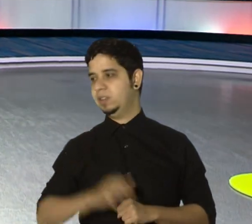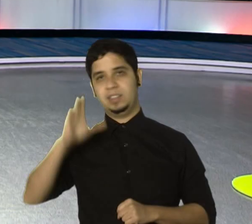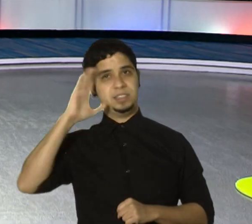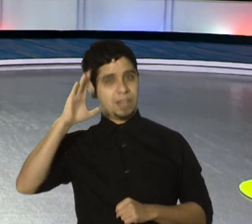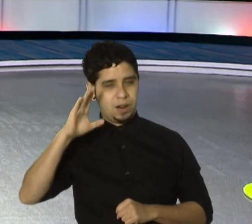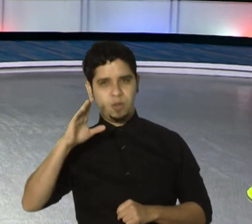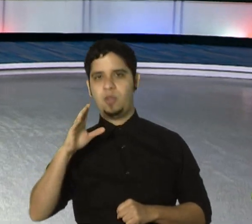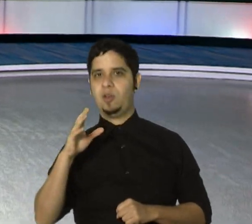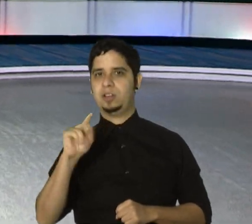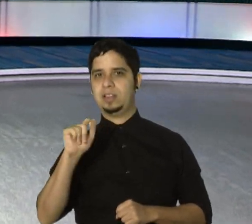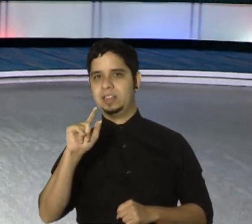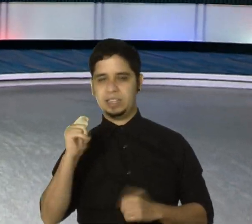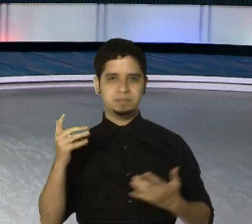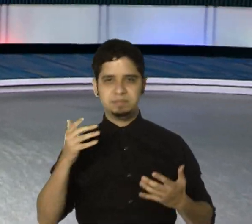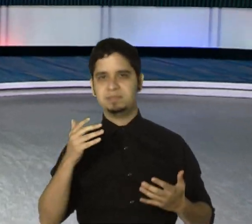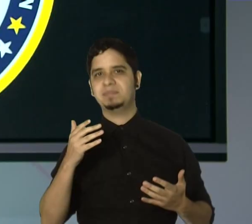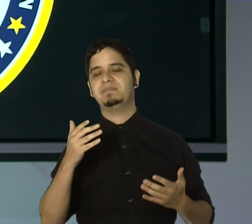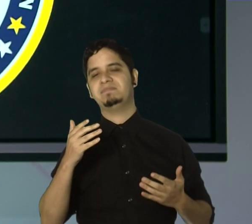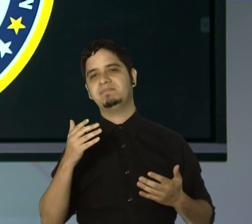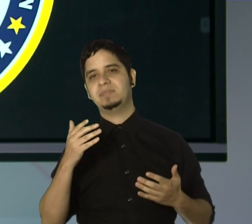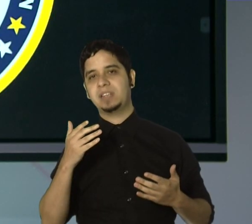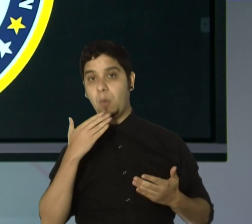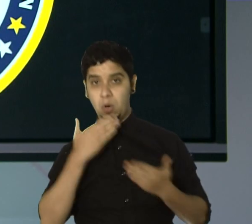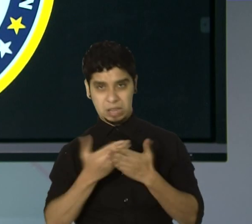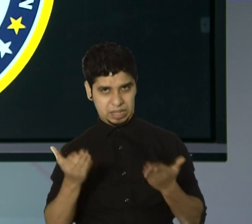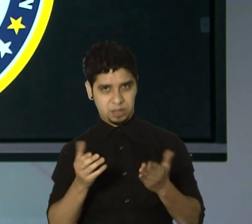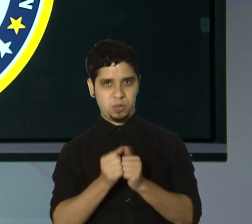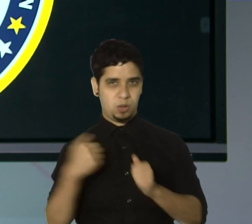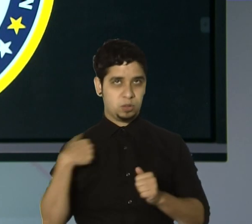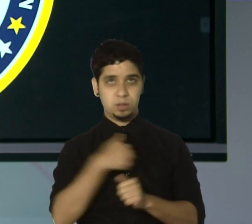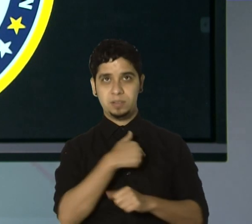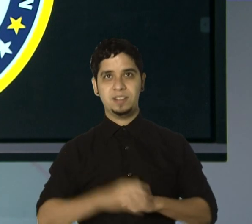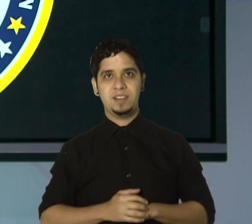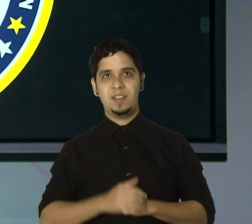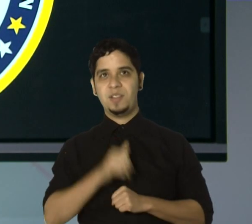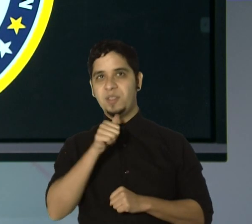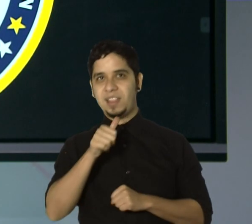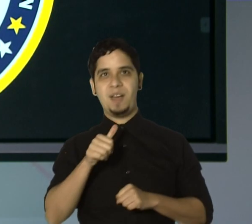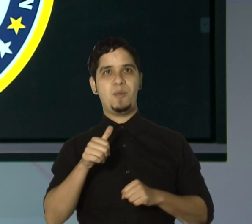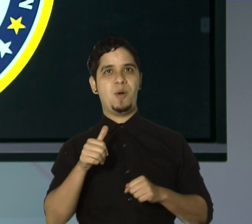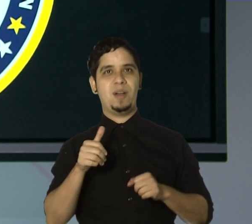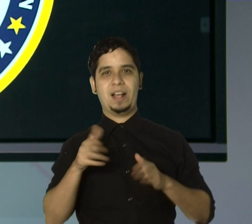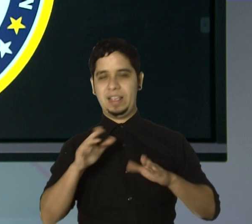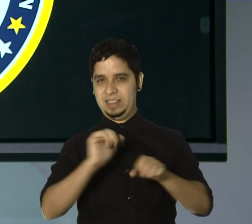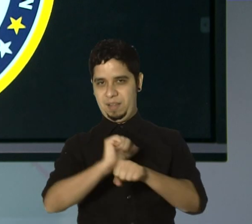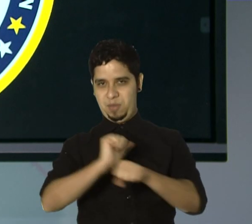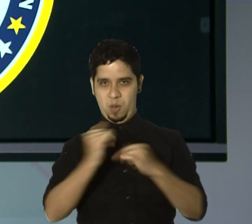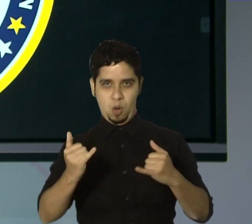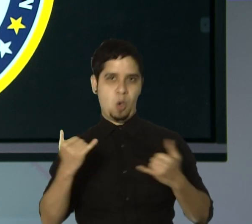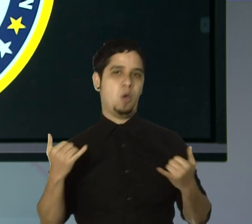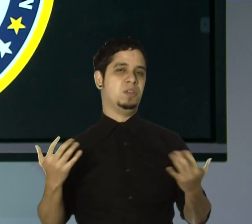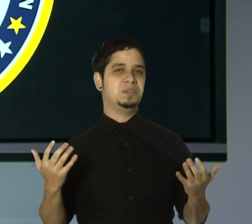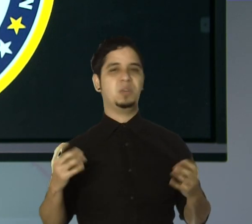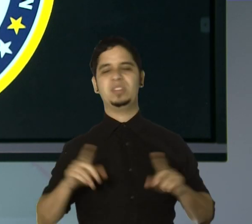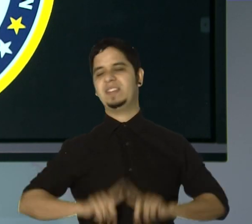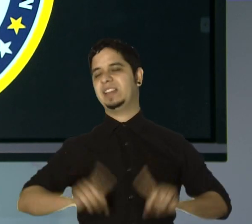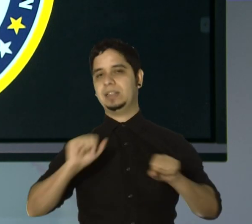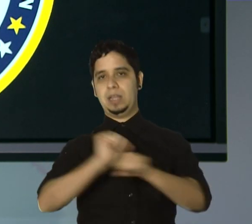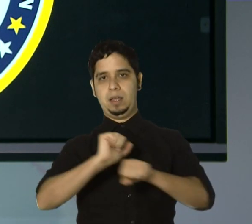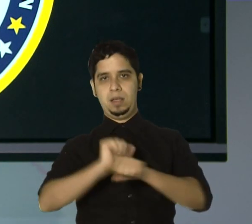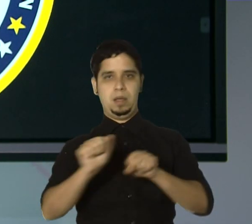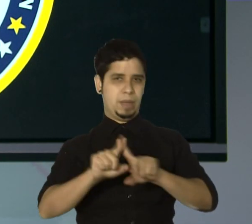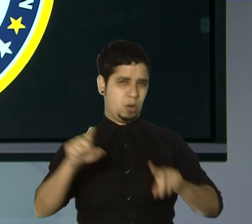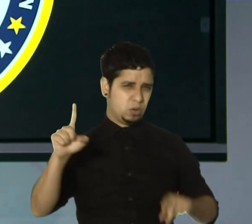teniente Negrón. Qué bueno tenerlo hoy aquí. No estamos en la calle trabajando hoy. Estamos haciendo un trabajo distinto, pero